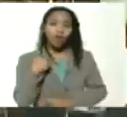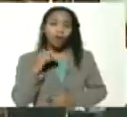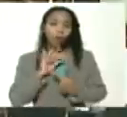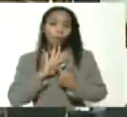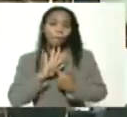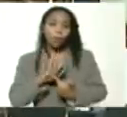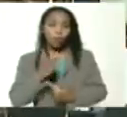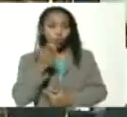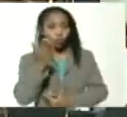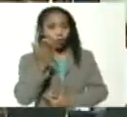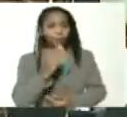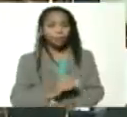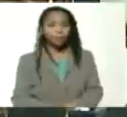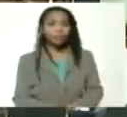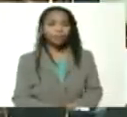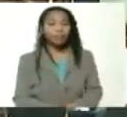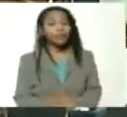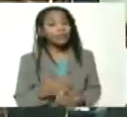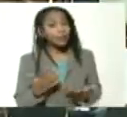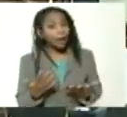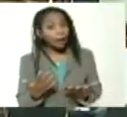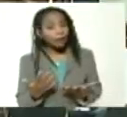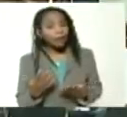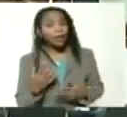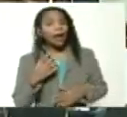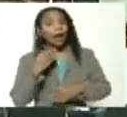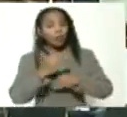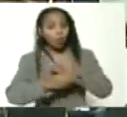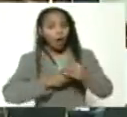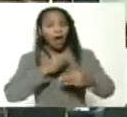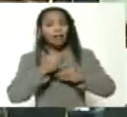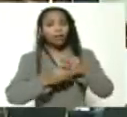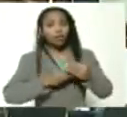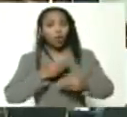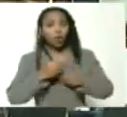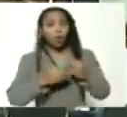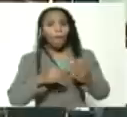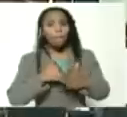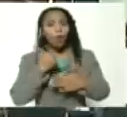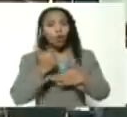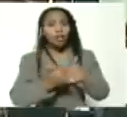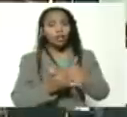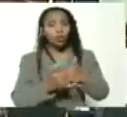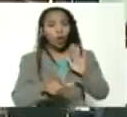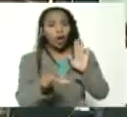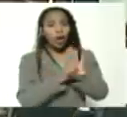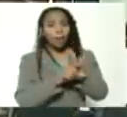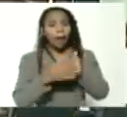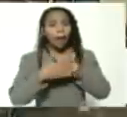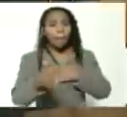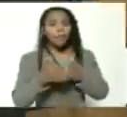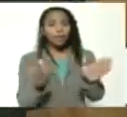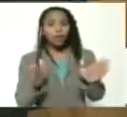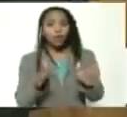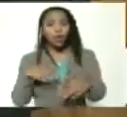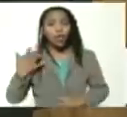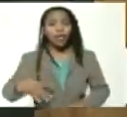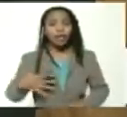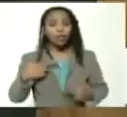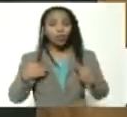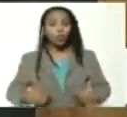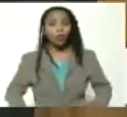destacarle a usted que hemos elaborado proyectos de ley para la ampliación de derechos humanos.